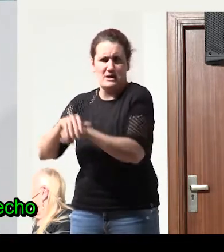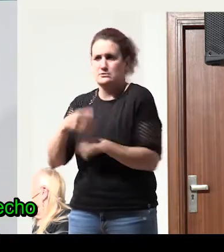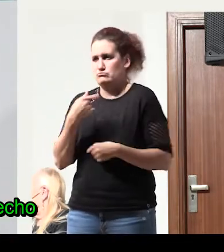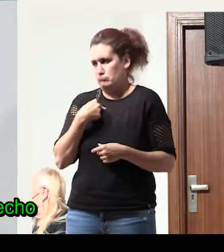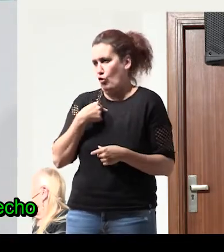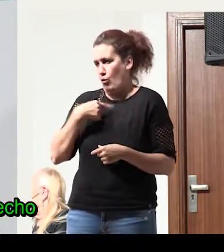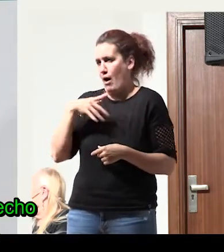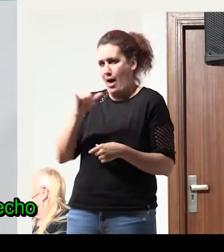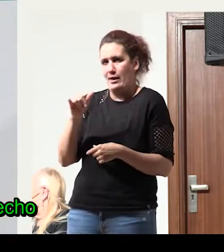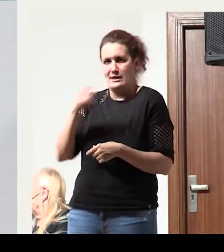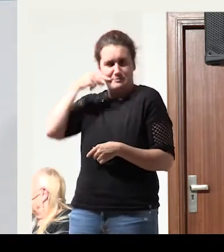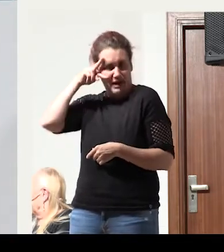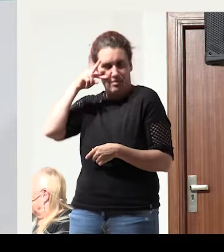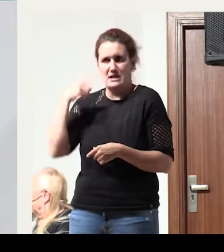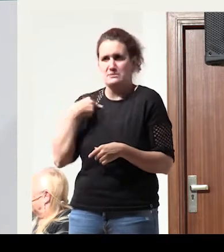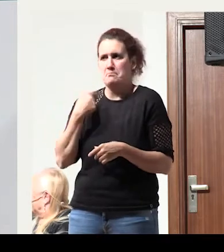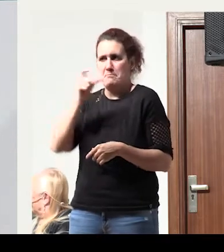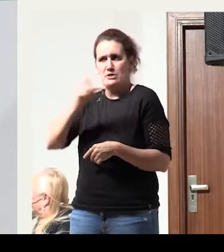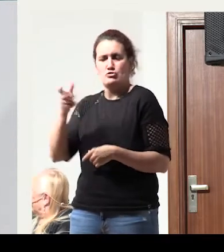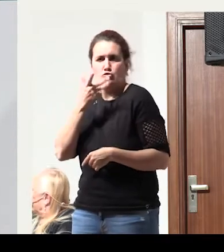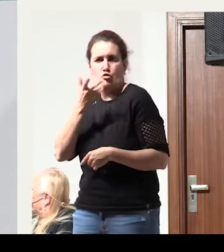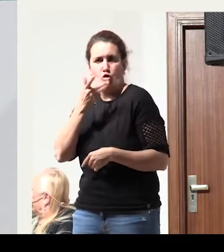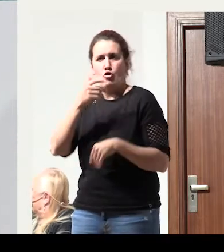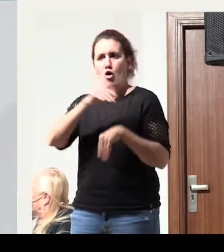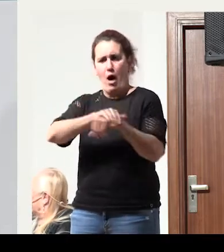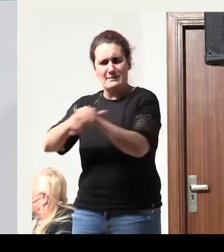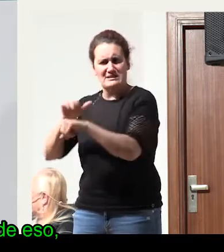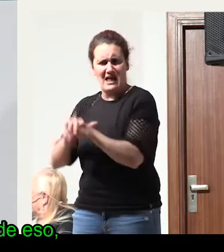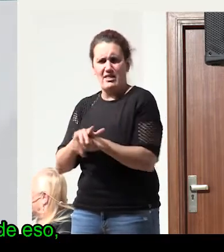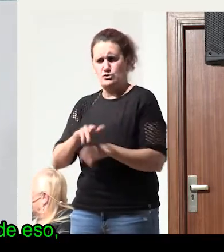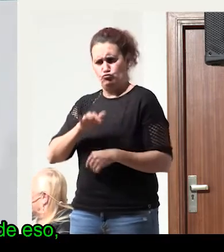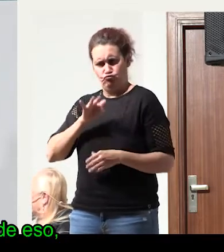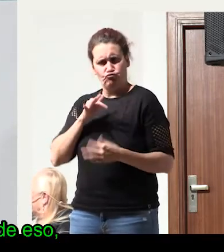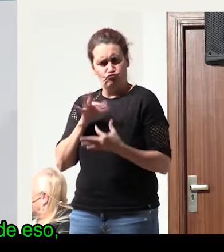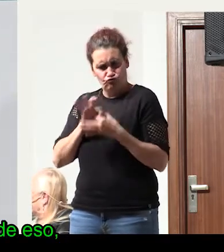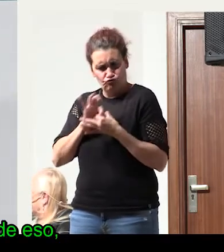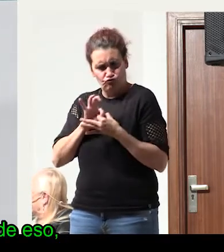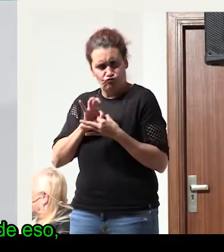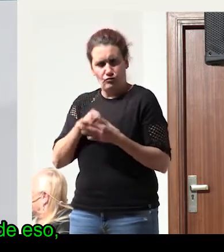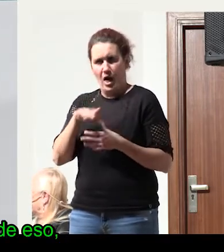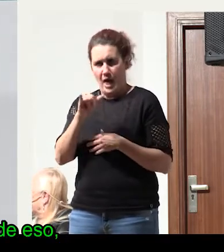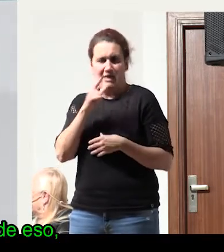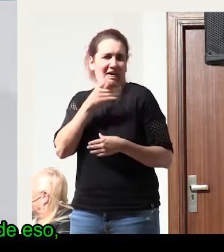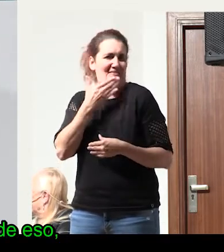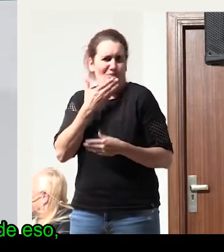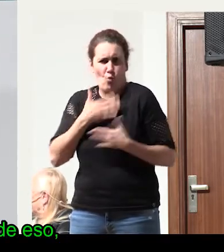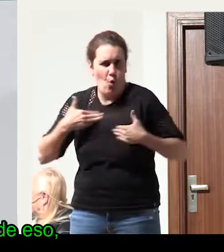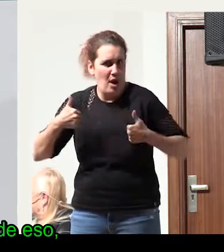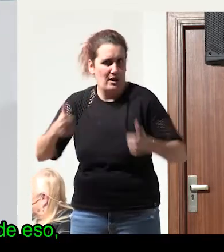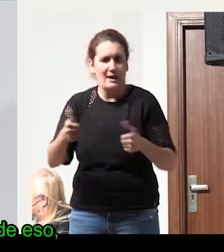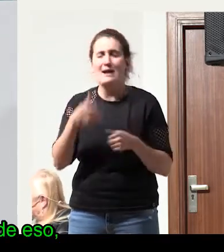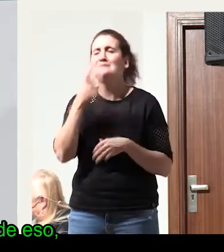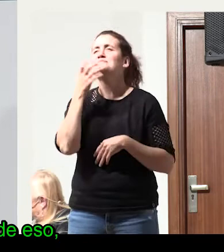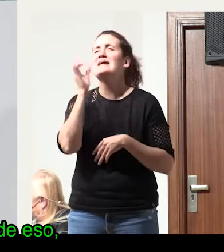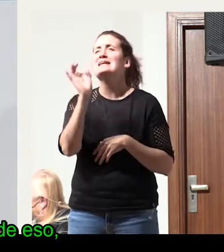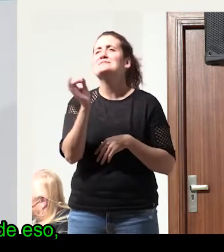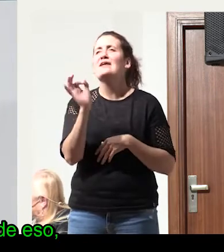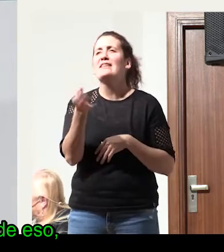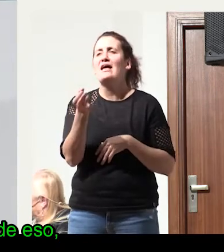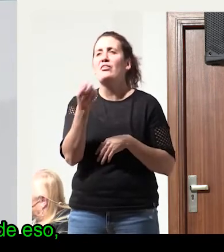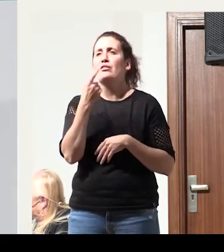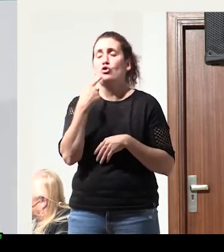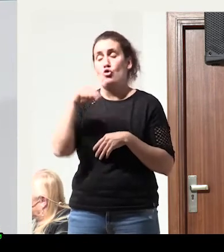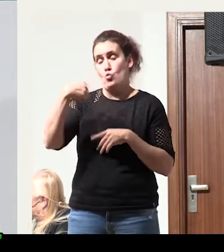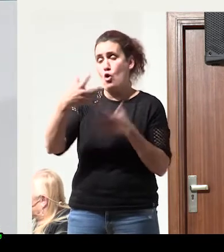amistades buenas, ¿no?, íntimas, a cualquier edad. Por lo tanto, eso no... Sí que es verdad, y yo eso luego cuando lea en el fragmento, espero